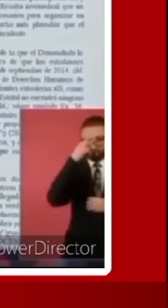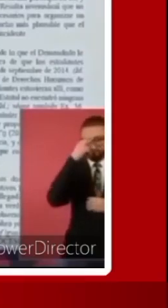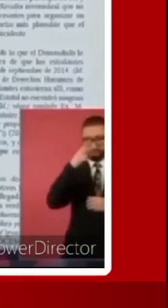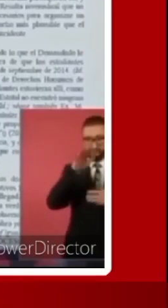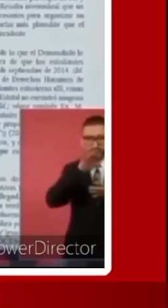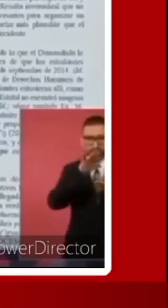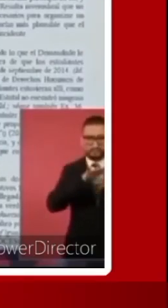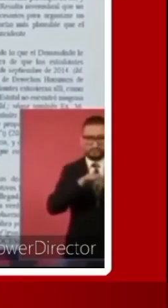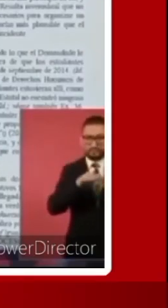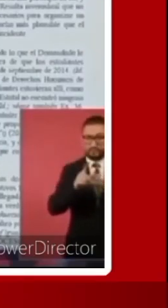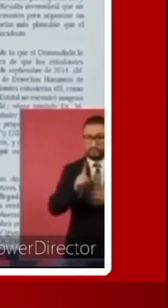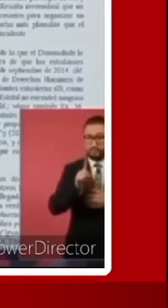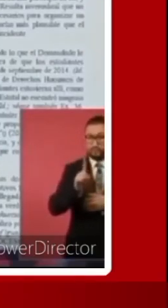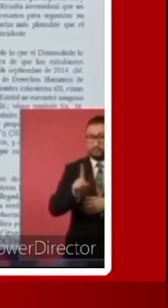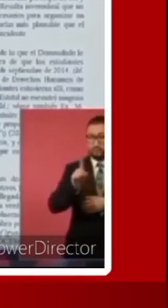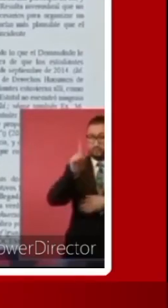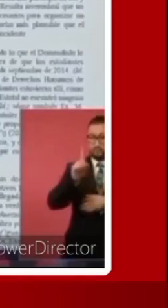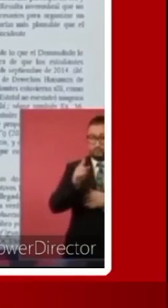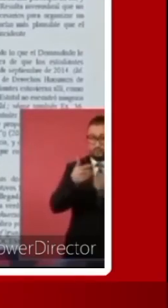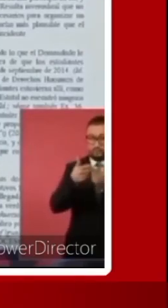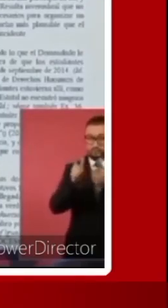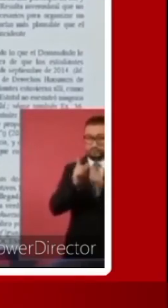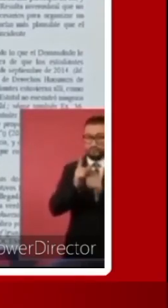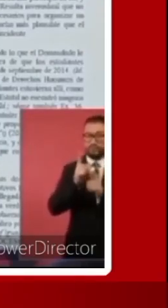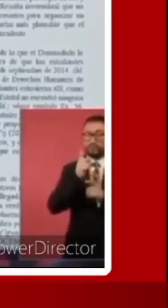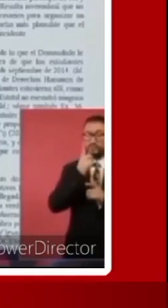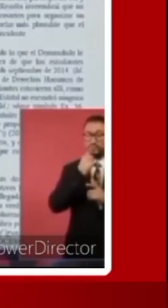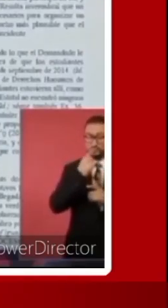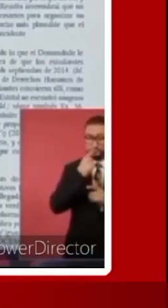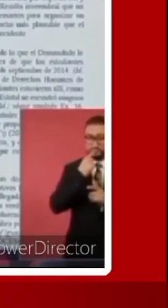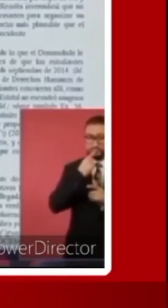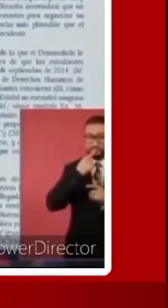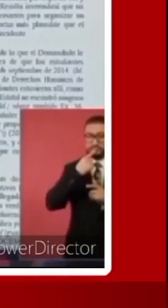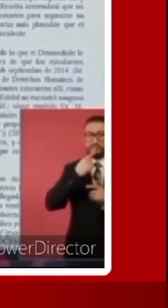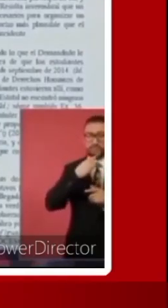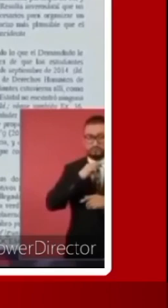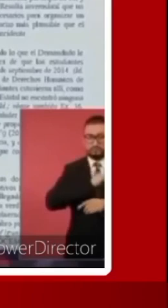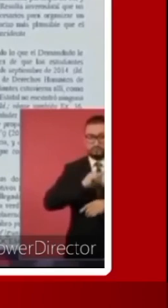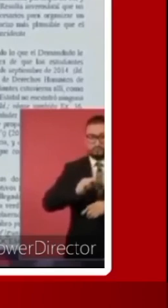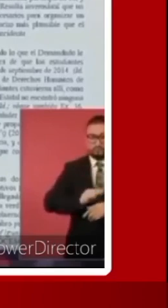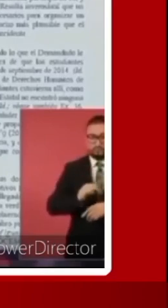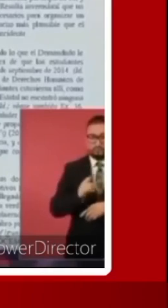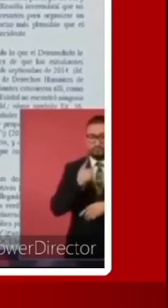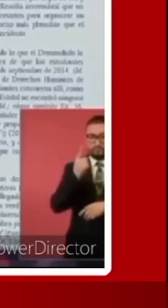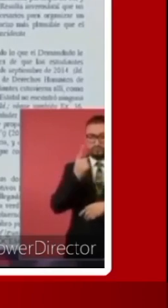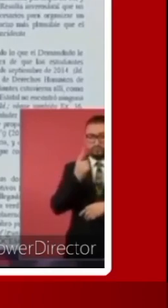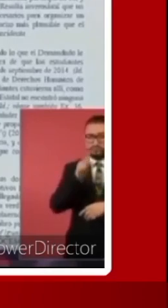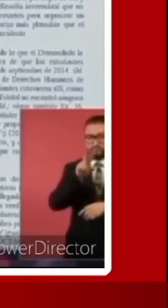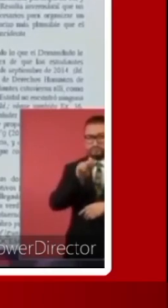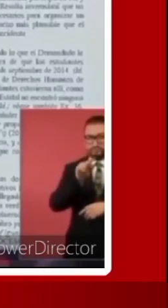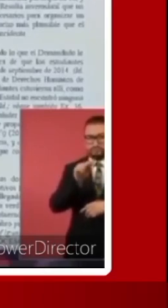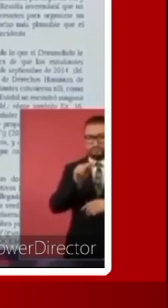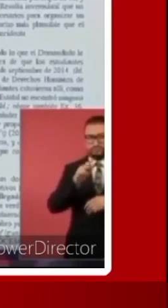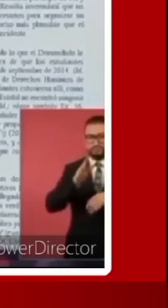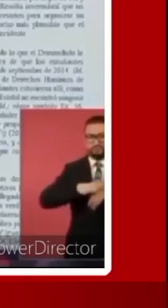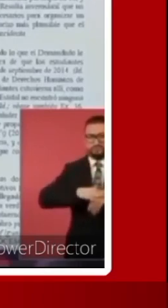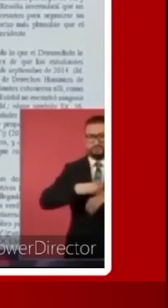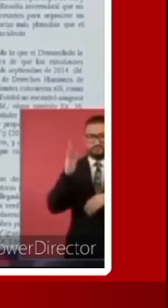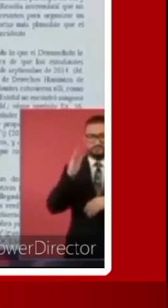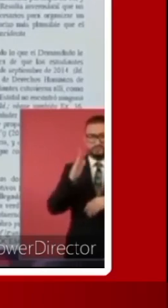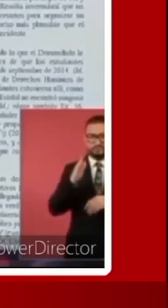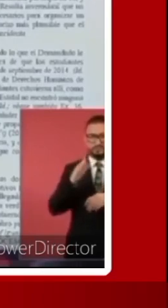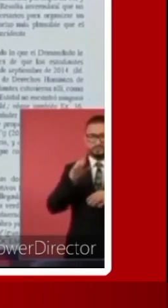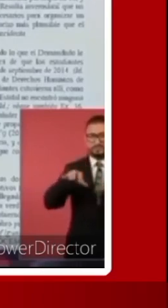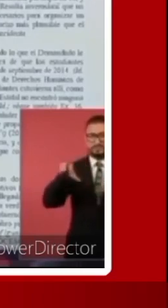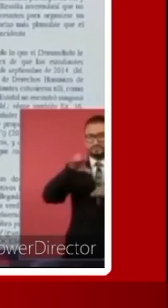testimonio fundamental para la corte estadounidense y le dieran el asilo, pero todo fue con una serie de mentiras. Aquí